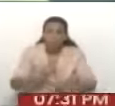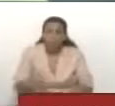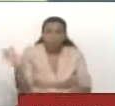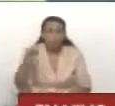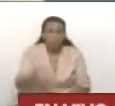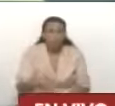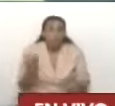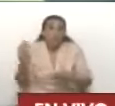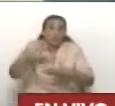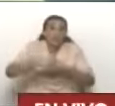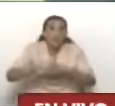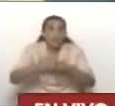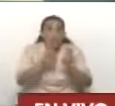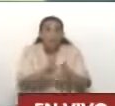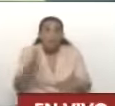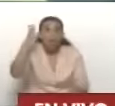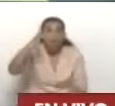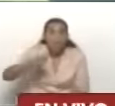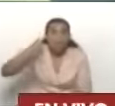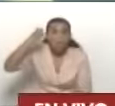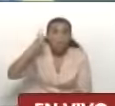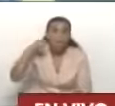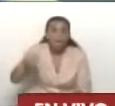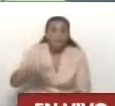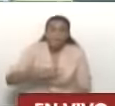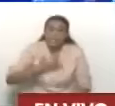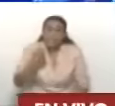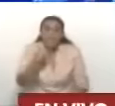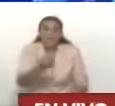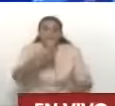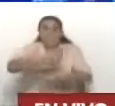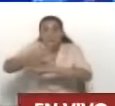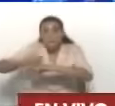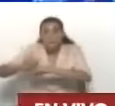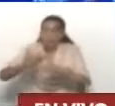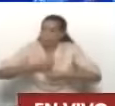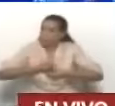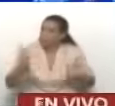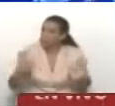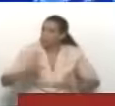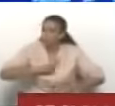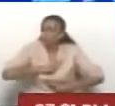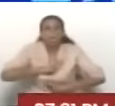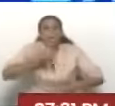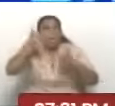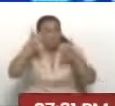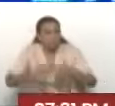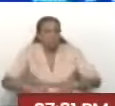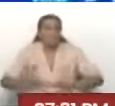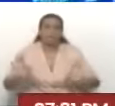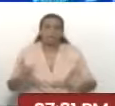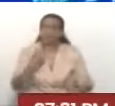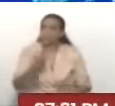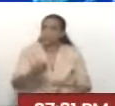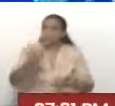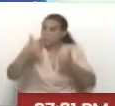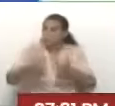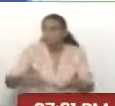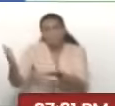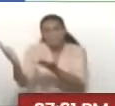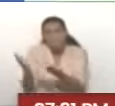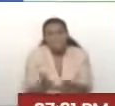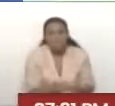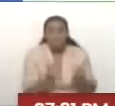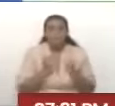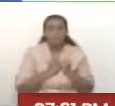e inclusive la Unión Europea. Si lo dijo el Poder Electoral, santa palabra, amén. Que vengan, pues, que